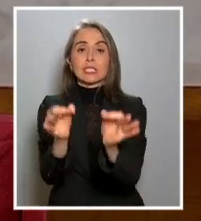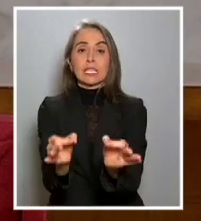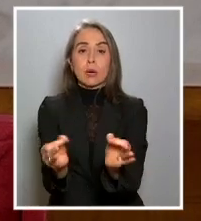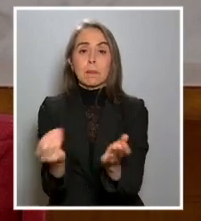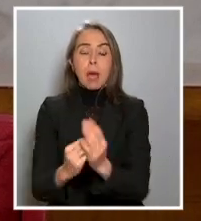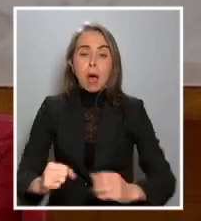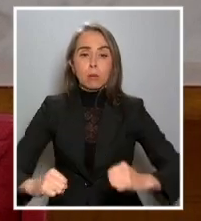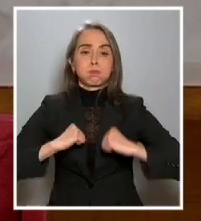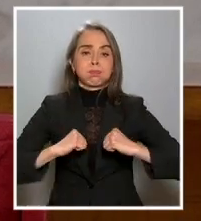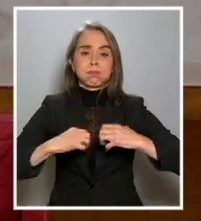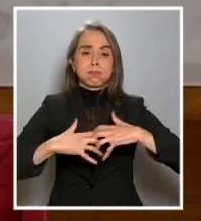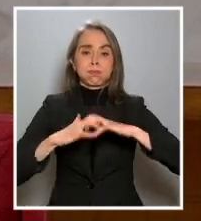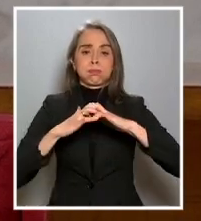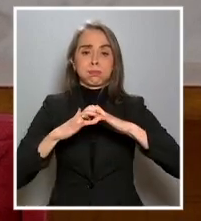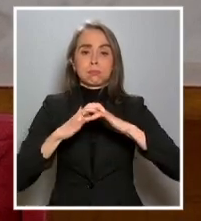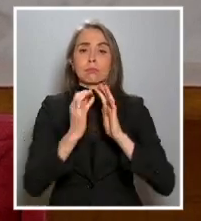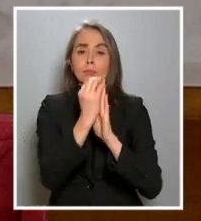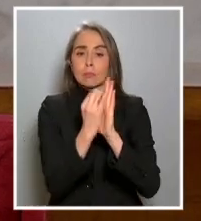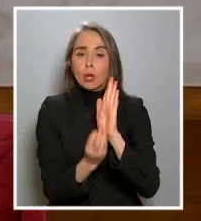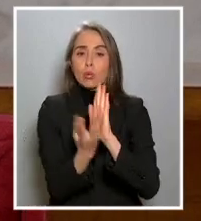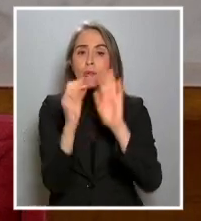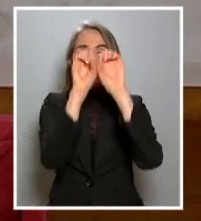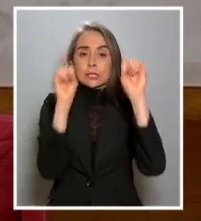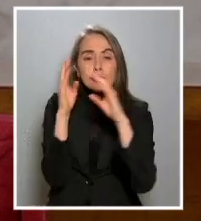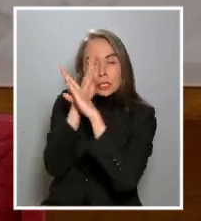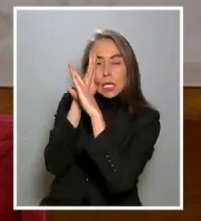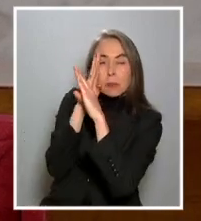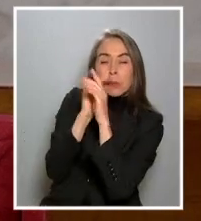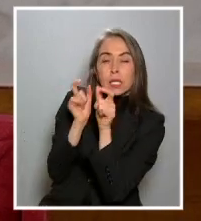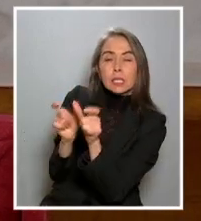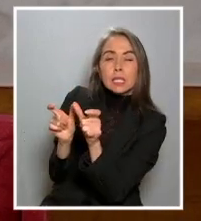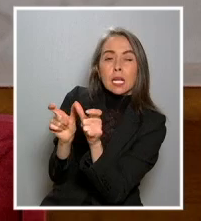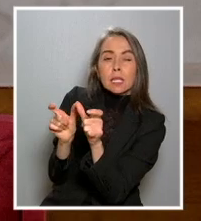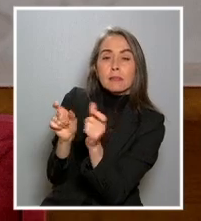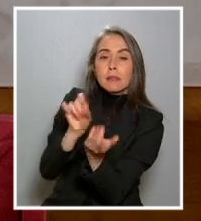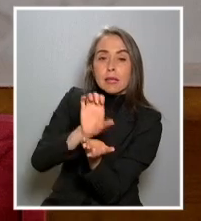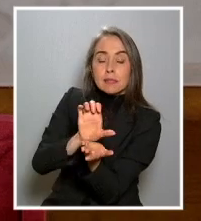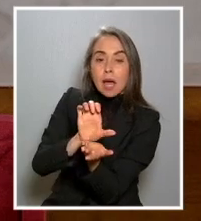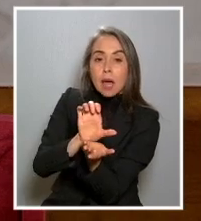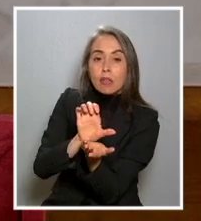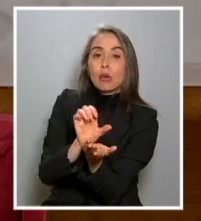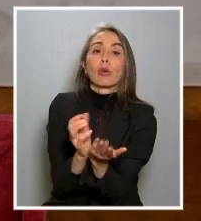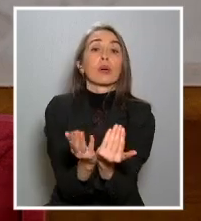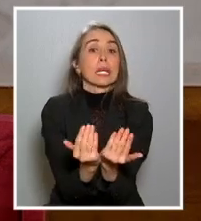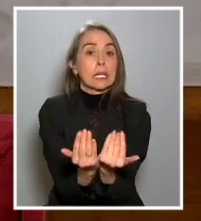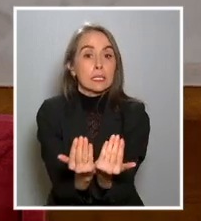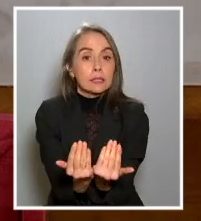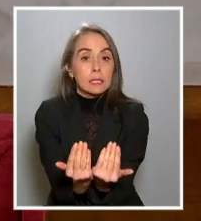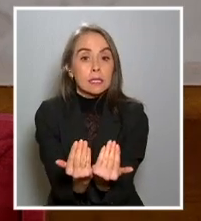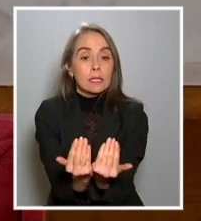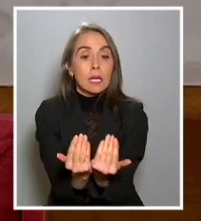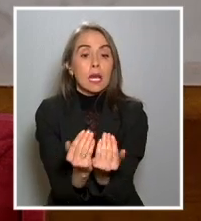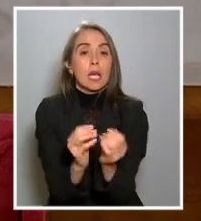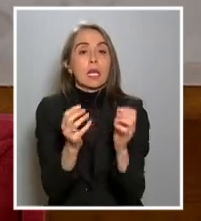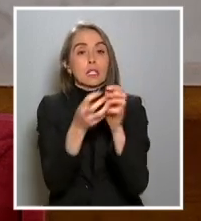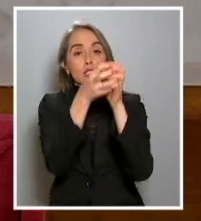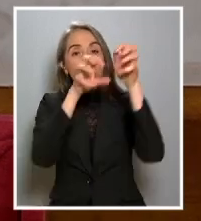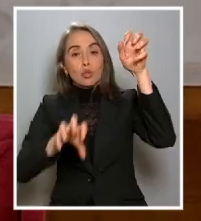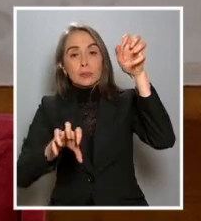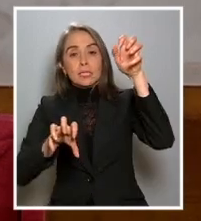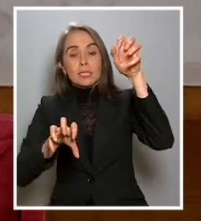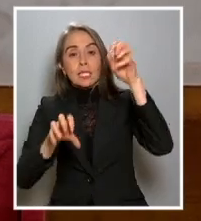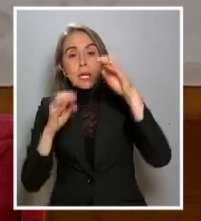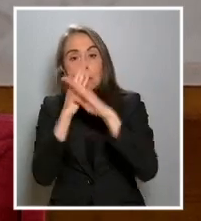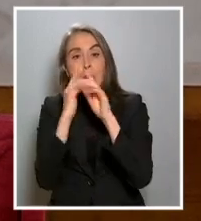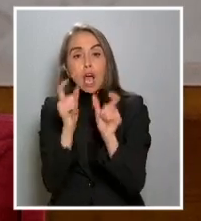más robustas, que incluyen un nuevo sistema de inteligencia del Estado, con un muy necesario subsistema de inteligencia económica